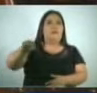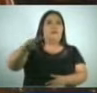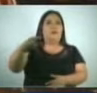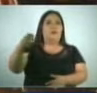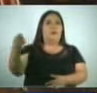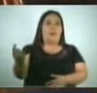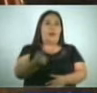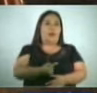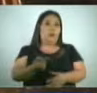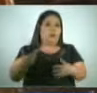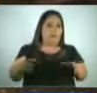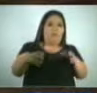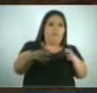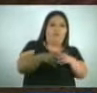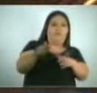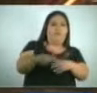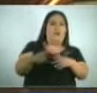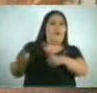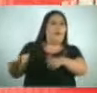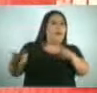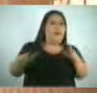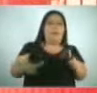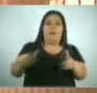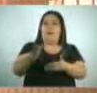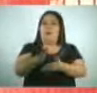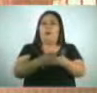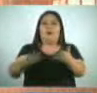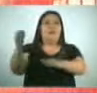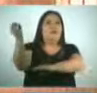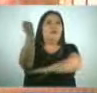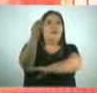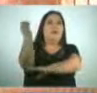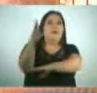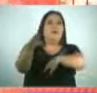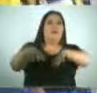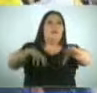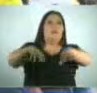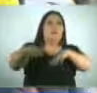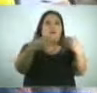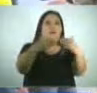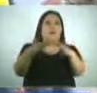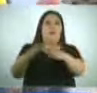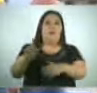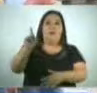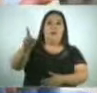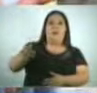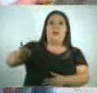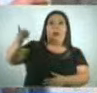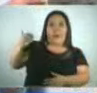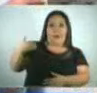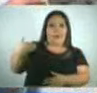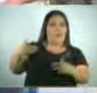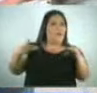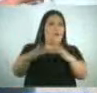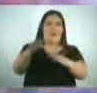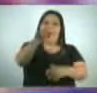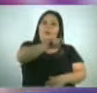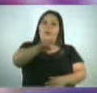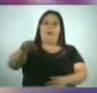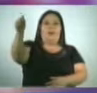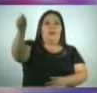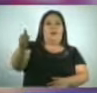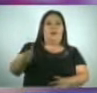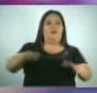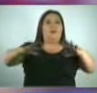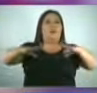elementos listos para cualquier emergencia en todo el país. Solo el año pasado, en este mismo periodo, atendieron